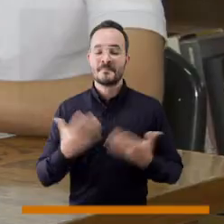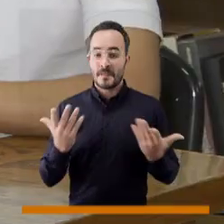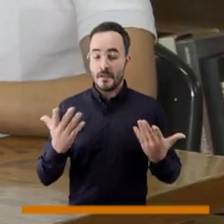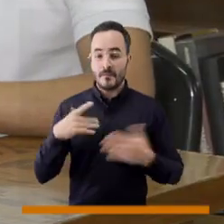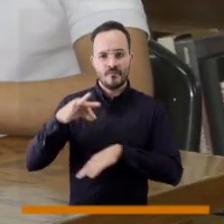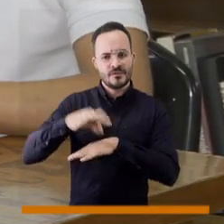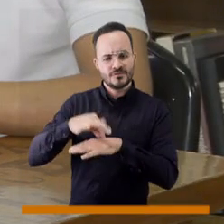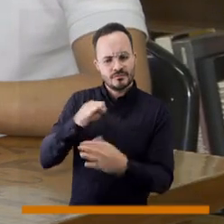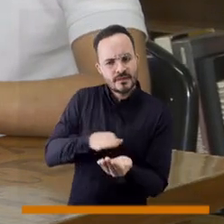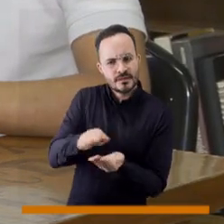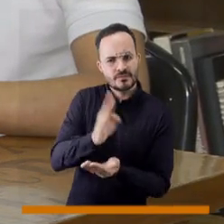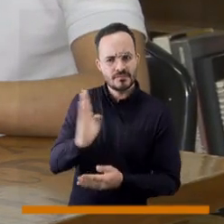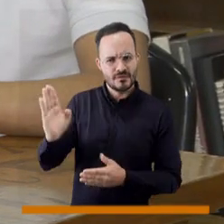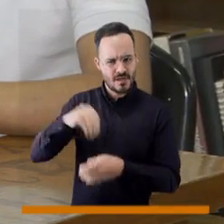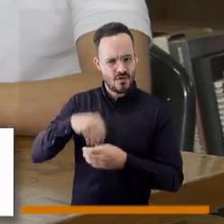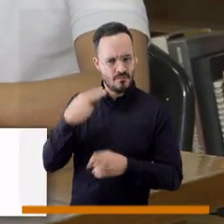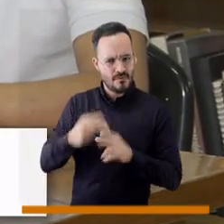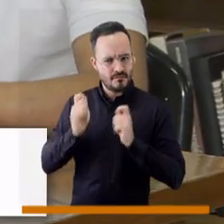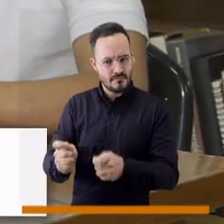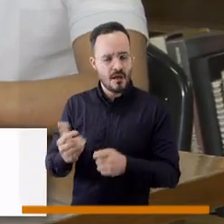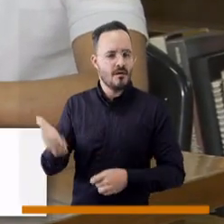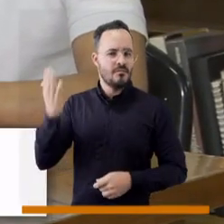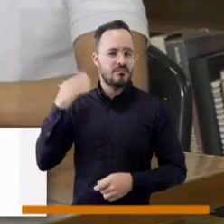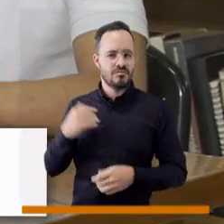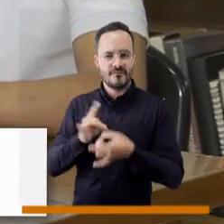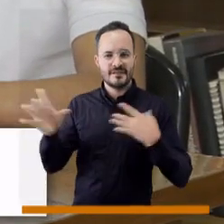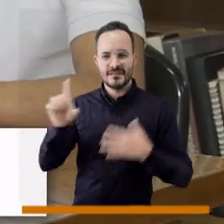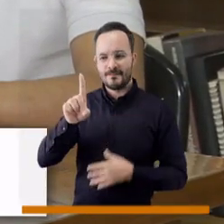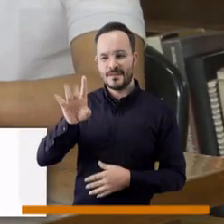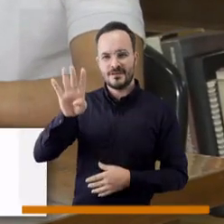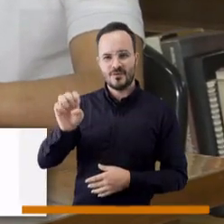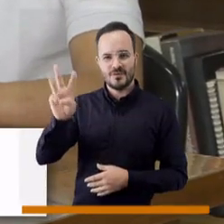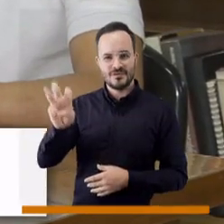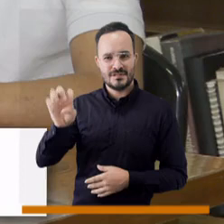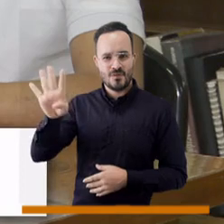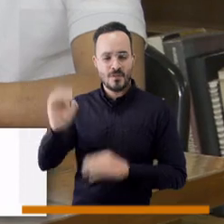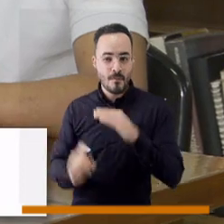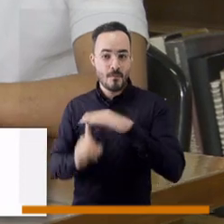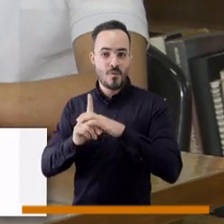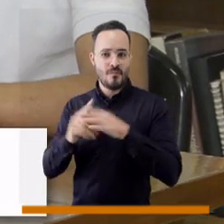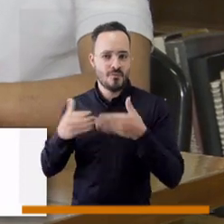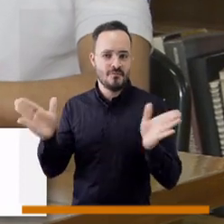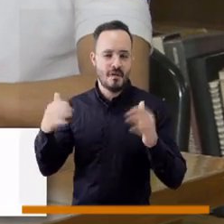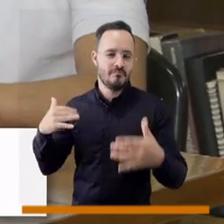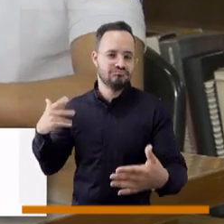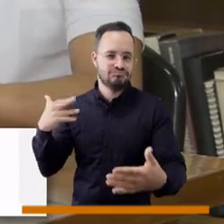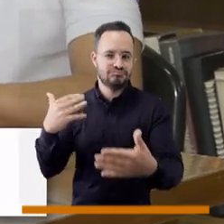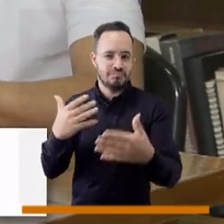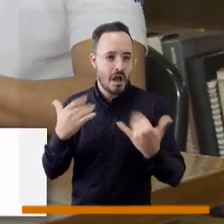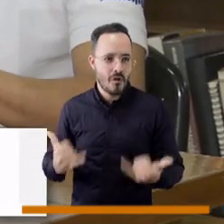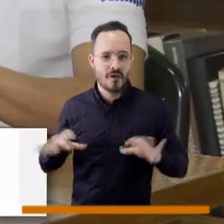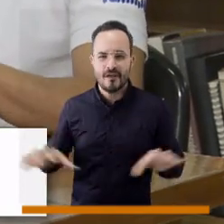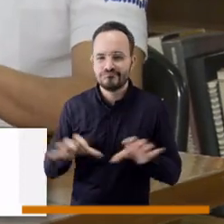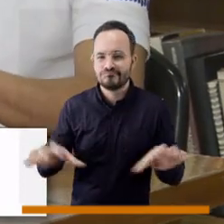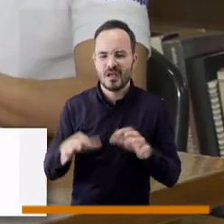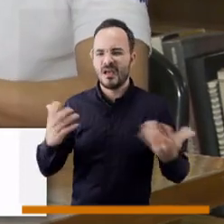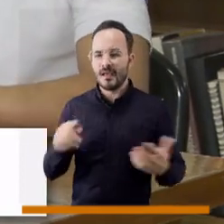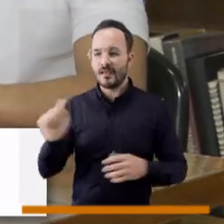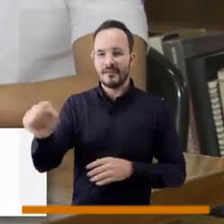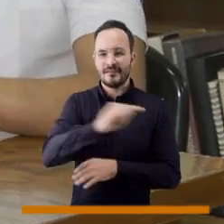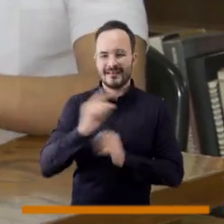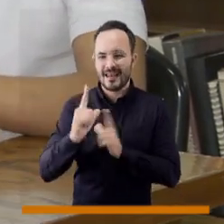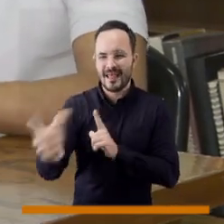Te cuento, la Fundación Ratón de Biblioteca nace en el año 1984 con la intención de llegar, digamos, a los barrios